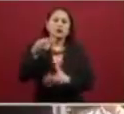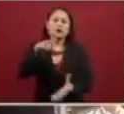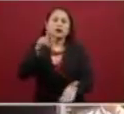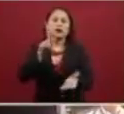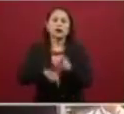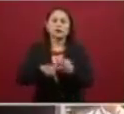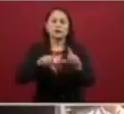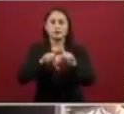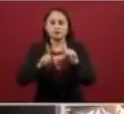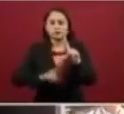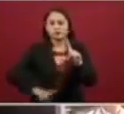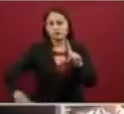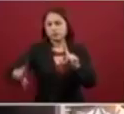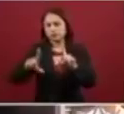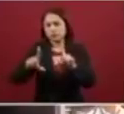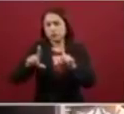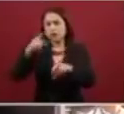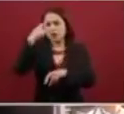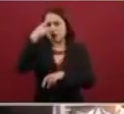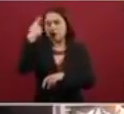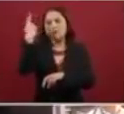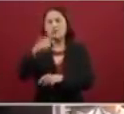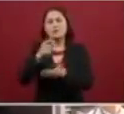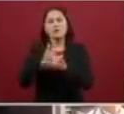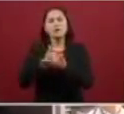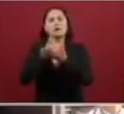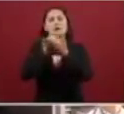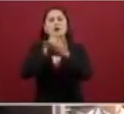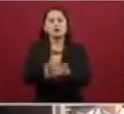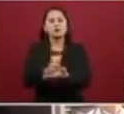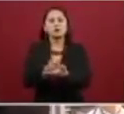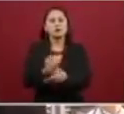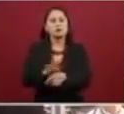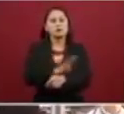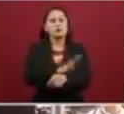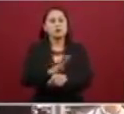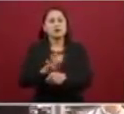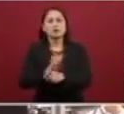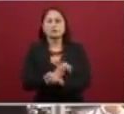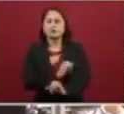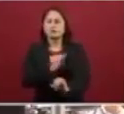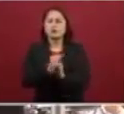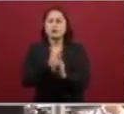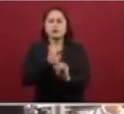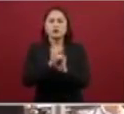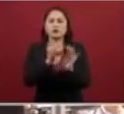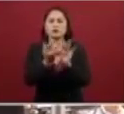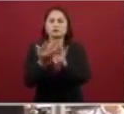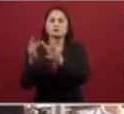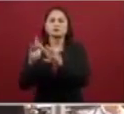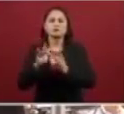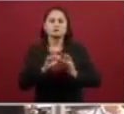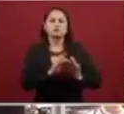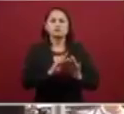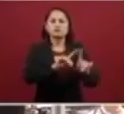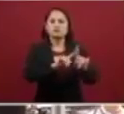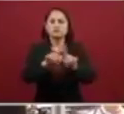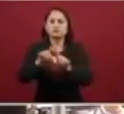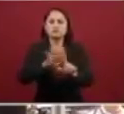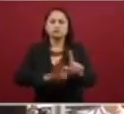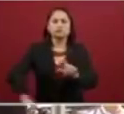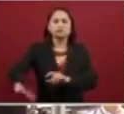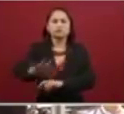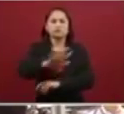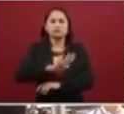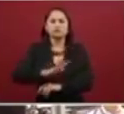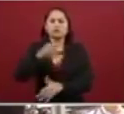para garantizar los servicios de internet a todos los pueblos de México.